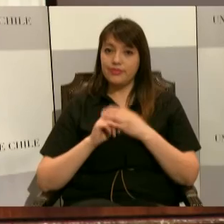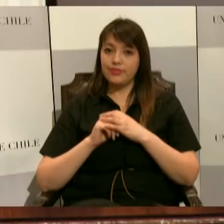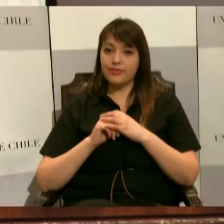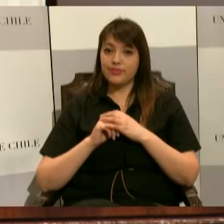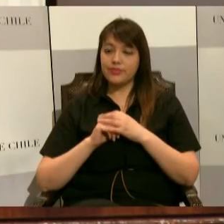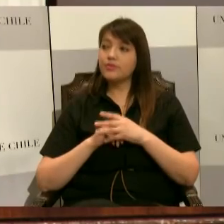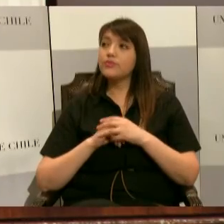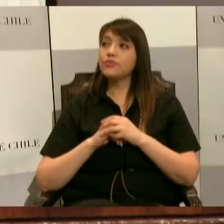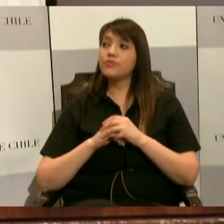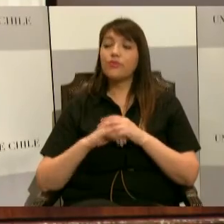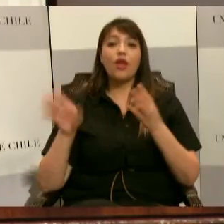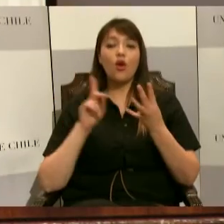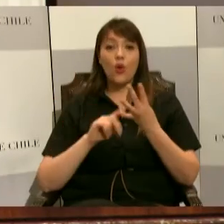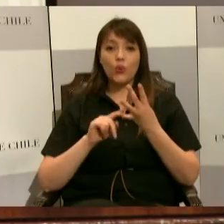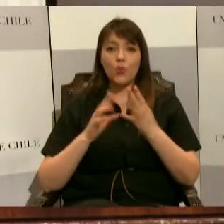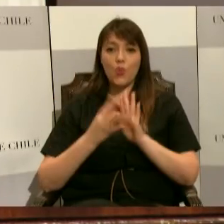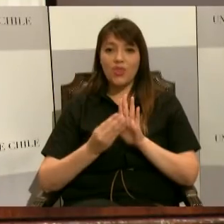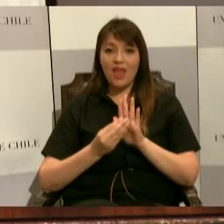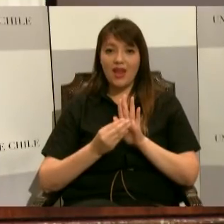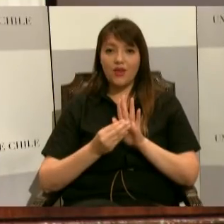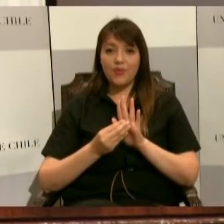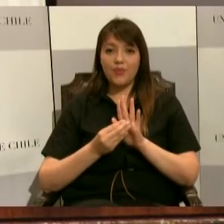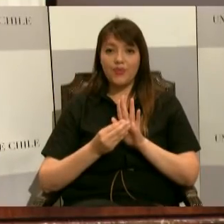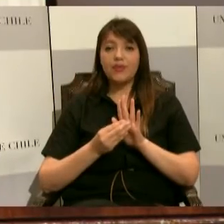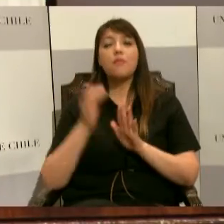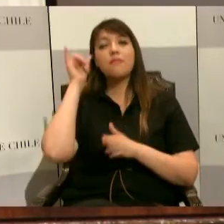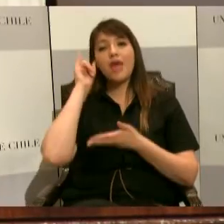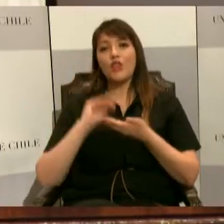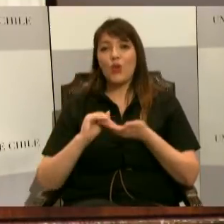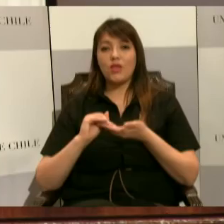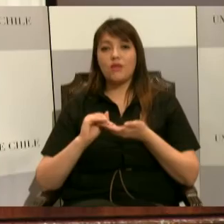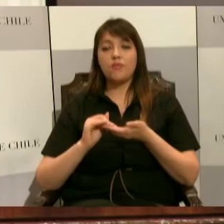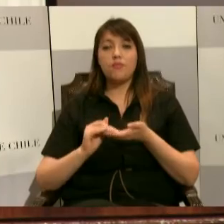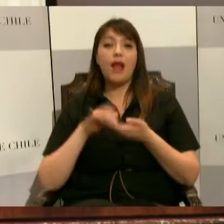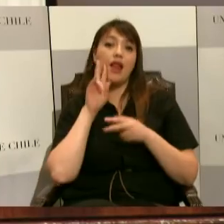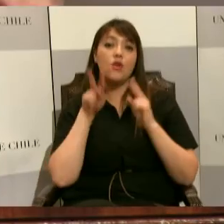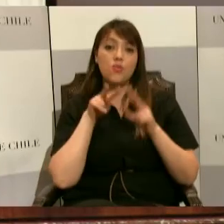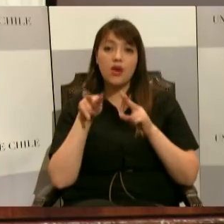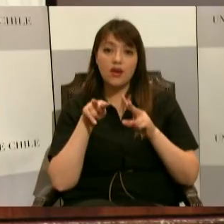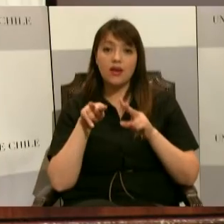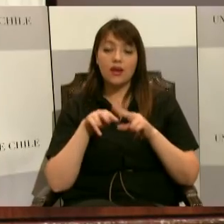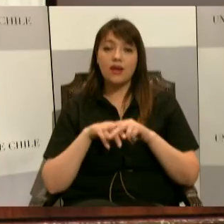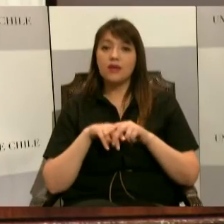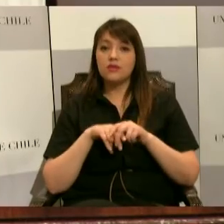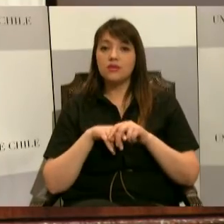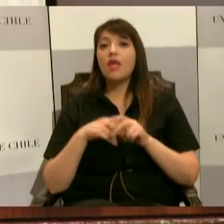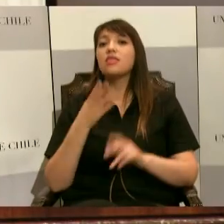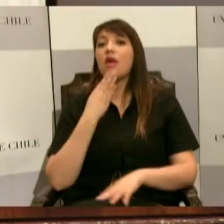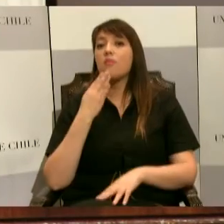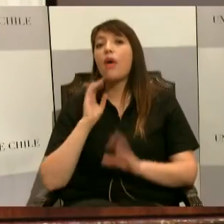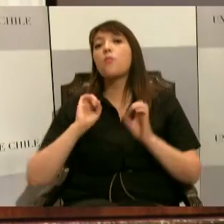sigo. Otro modelo para vislumbrar el modelo universitario chileno es, también